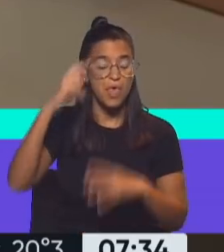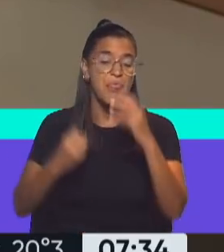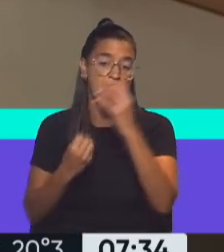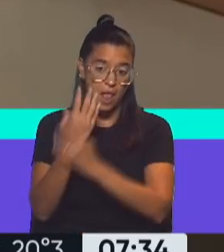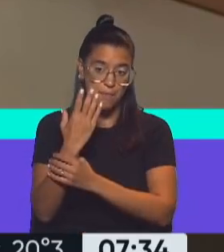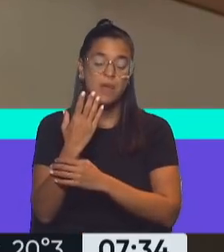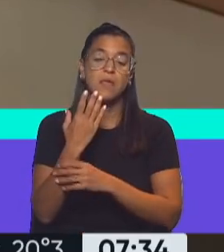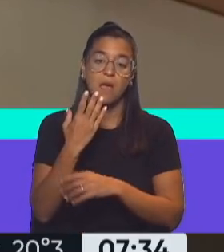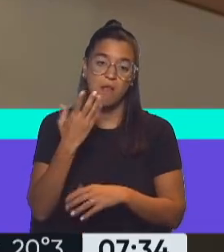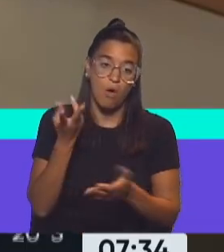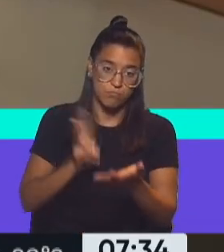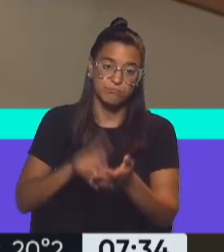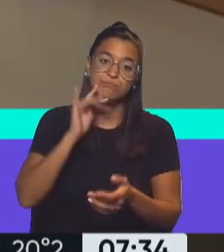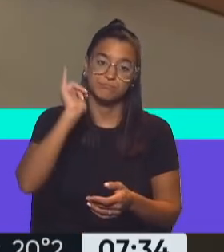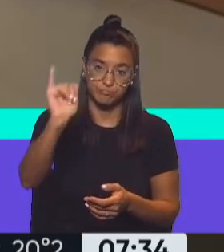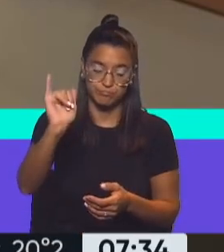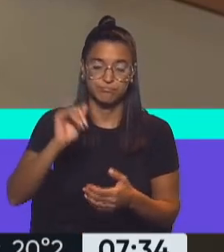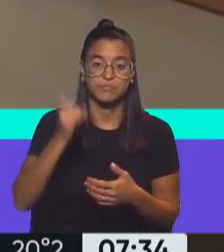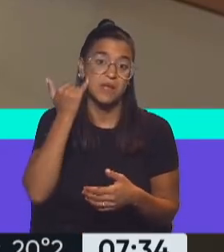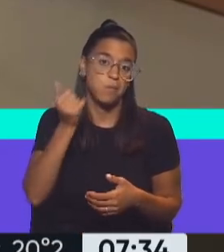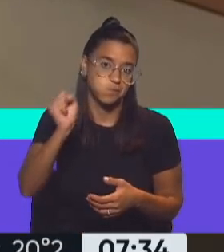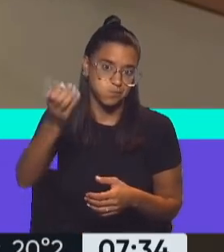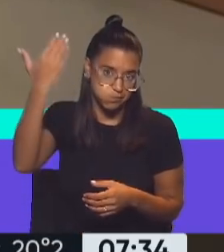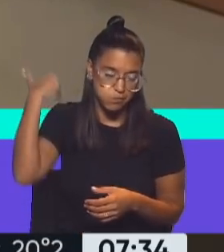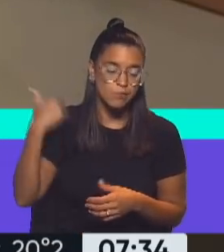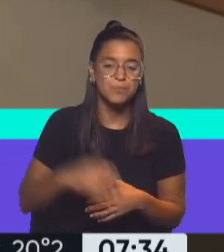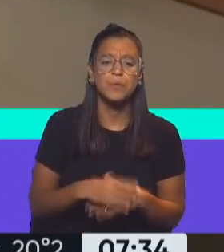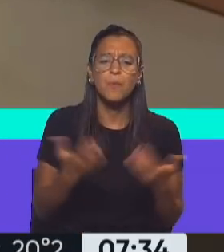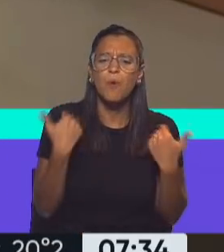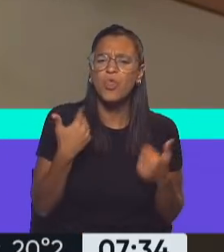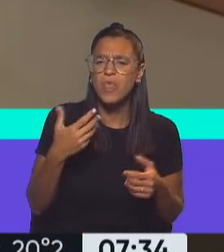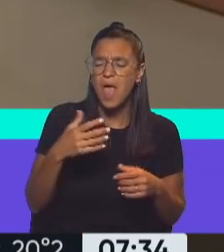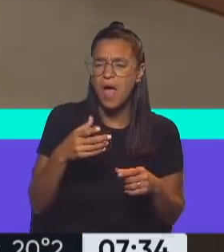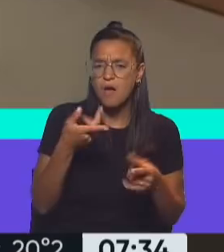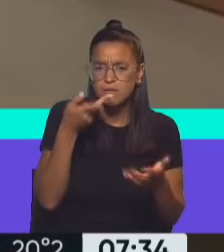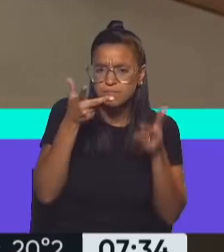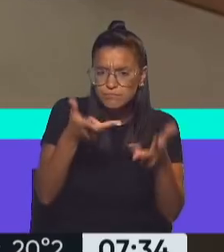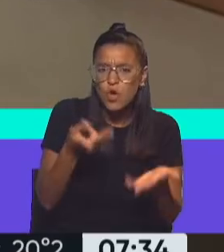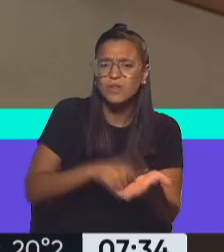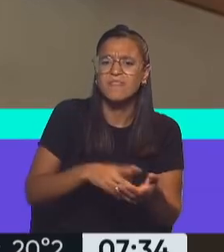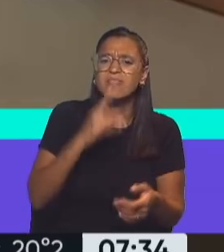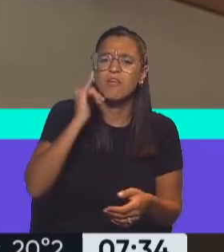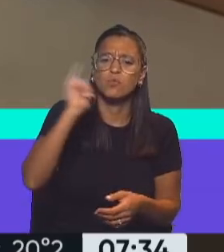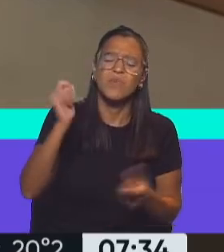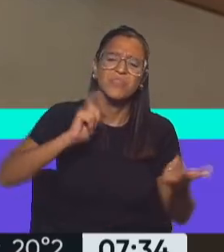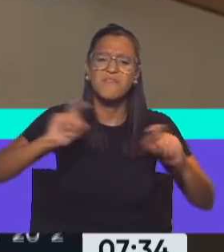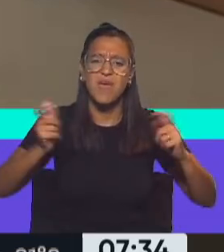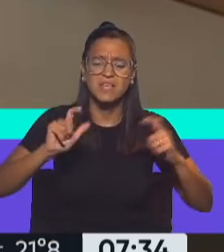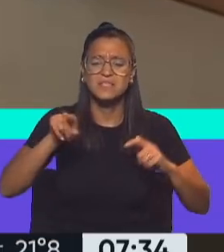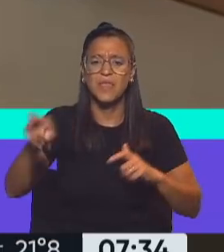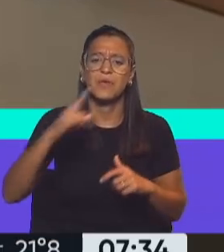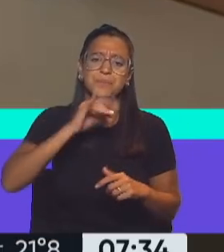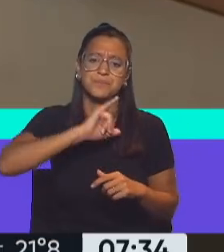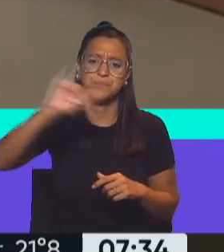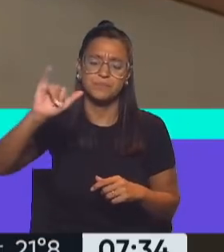estaremos ratificando la denuncia que hicimos ya. Doctor de Vargas, ¿podría recordarnos justamente en qué consiste su denuncia y qué diferencia hay respecto a la denuncia que presentó